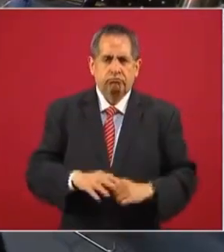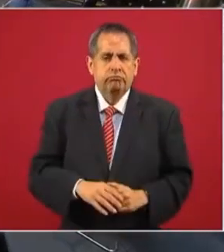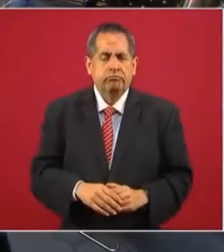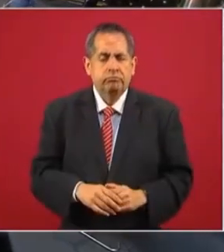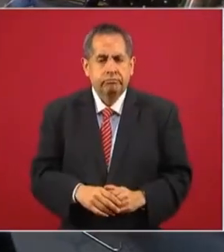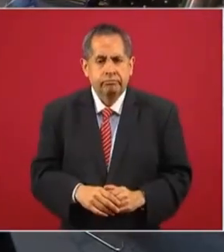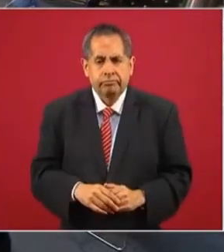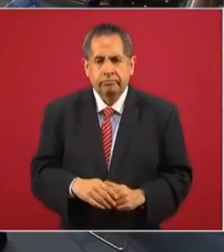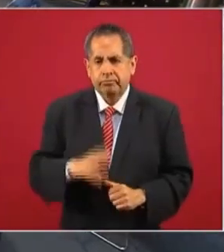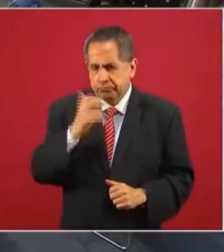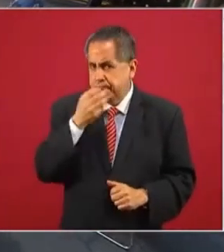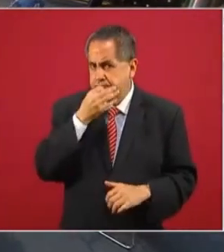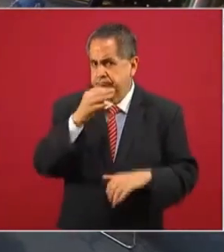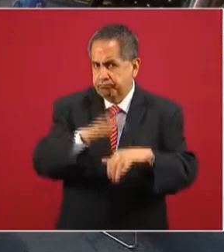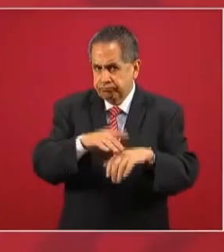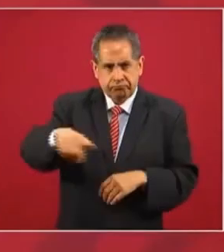recordar